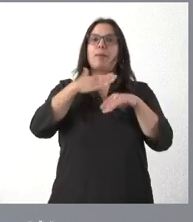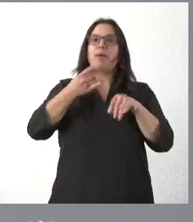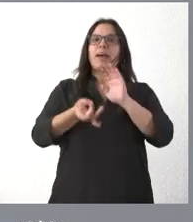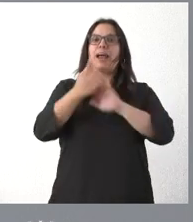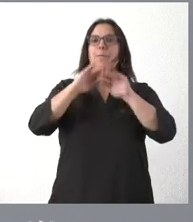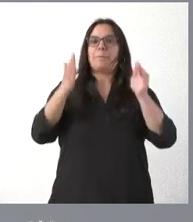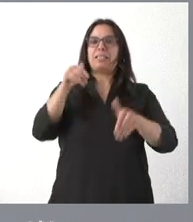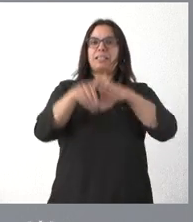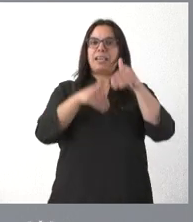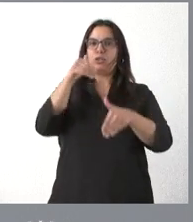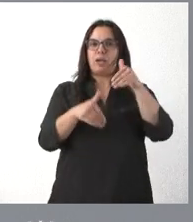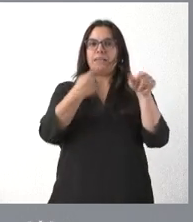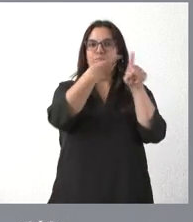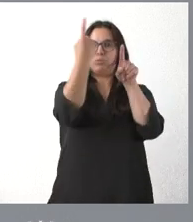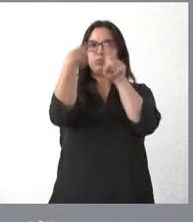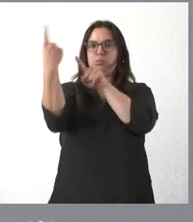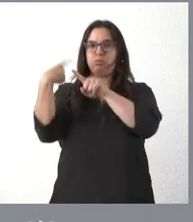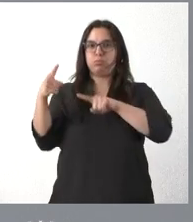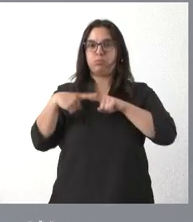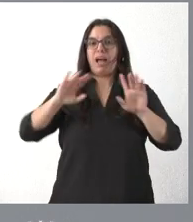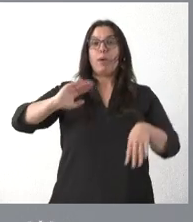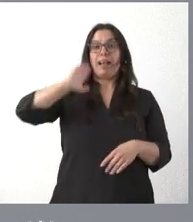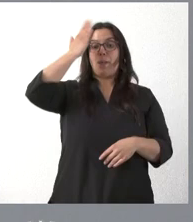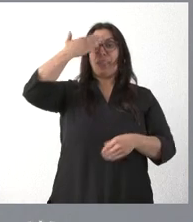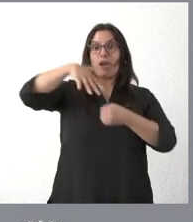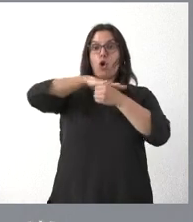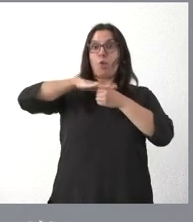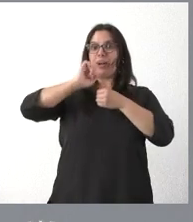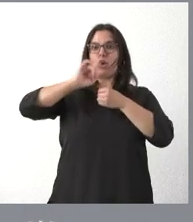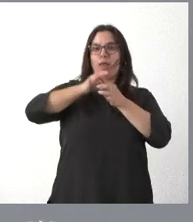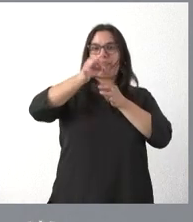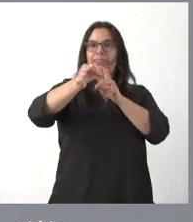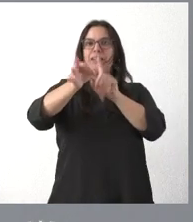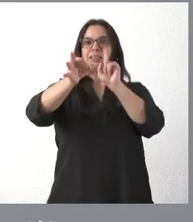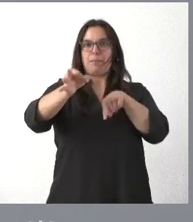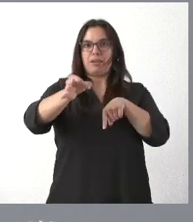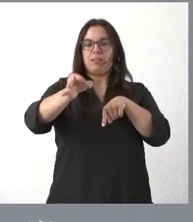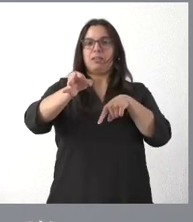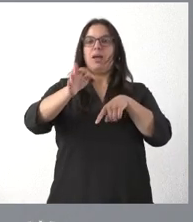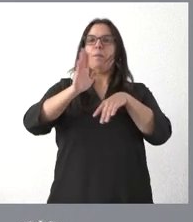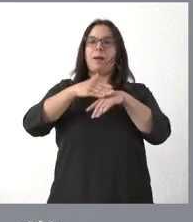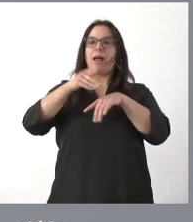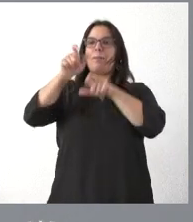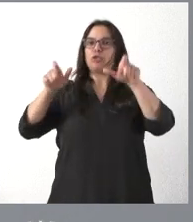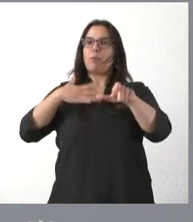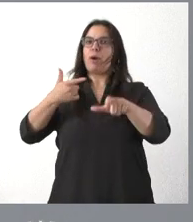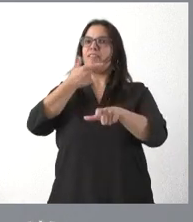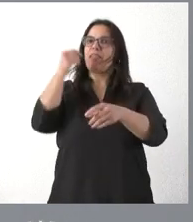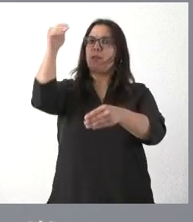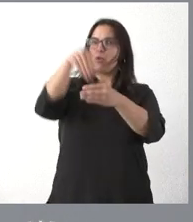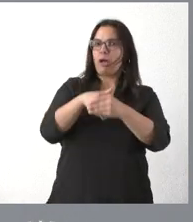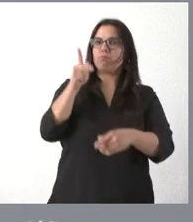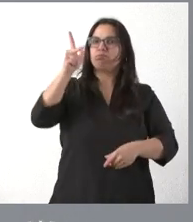en lugares distintos de las cabeceras del municipio y por tanto también para facilitar el acceso al voto y el ejercicio de ese derecho